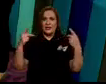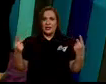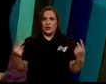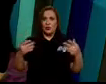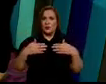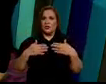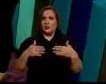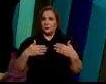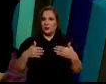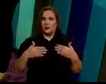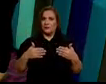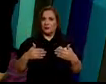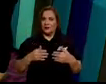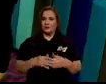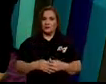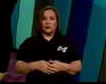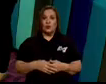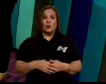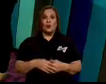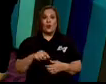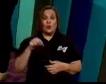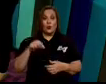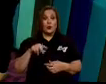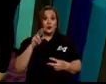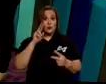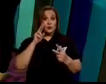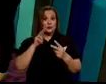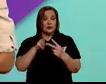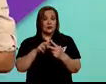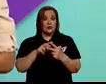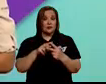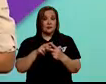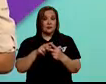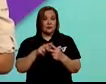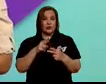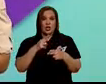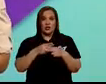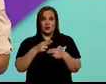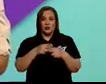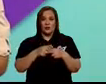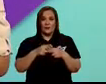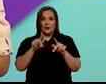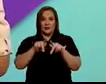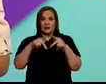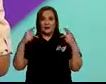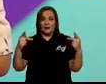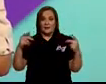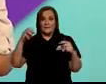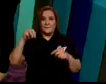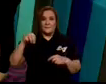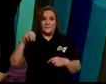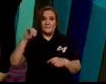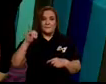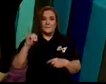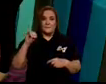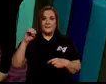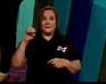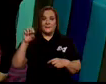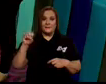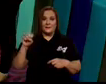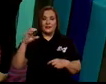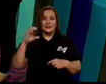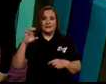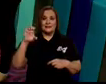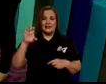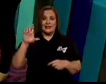¡Oh, muy importante! Hoy vamos a conocer precisamente cómo se llamó ese primer periódico, La Miscelánea del Istmo. Entonces vamos chicos a